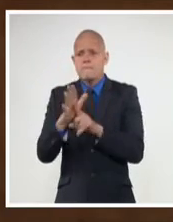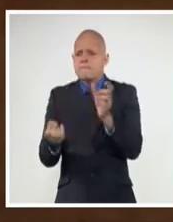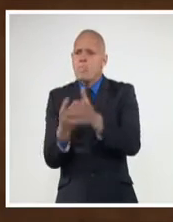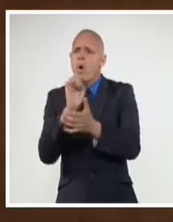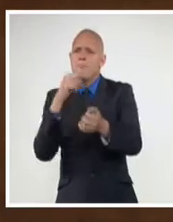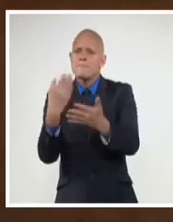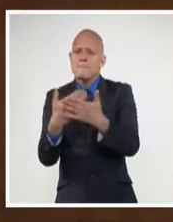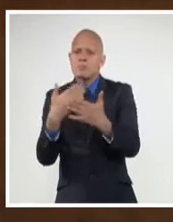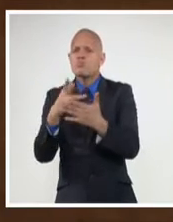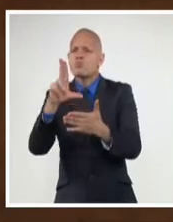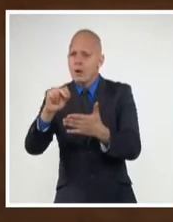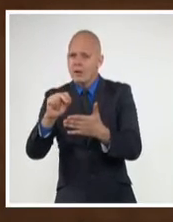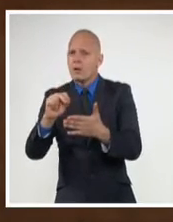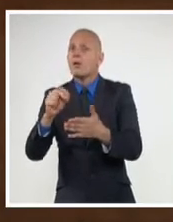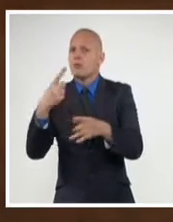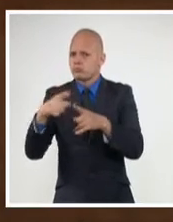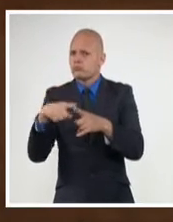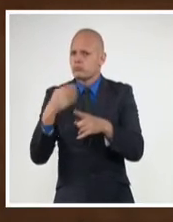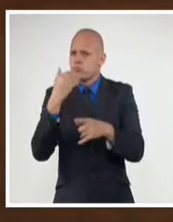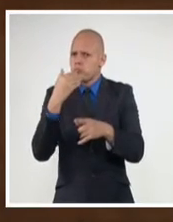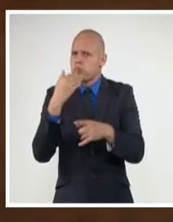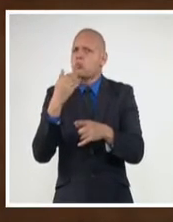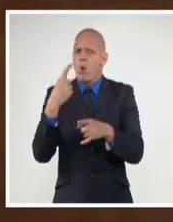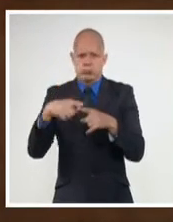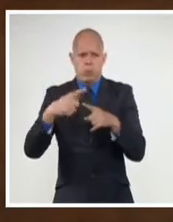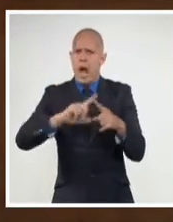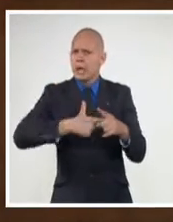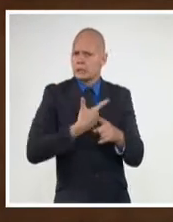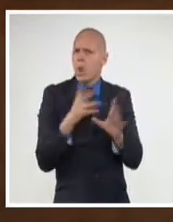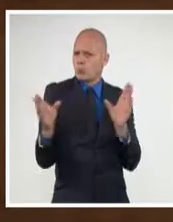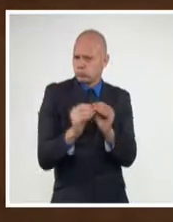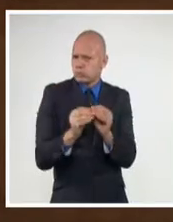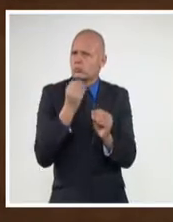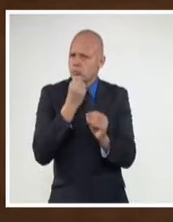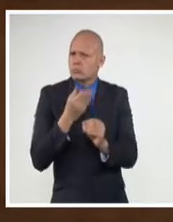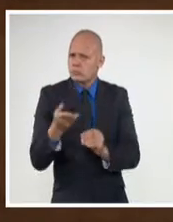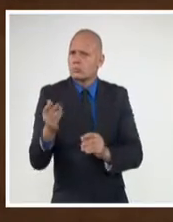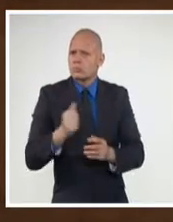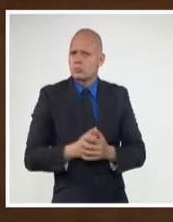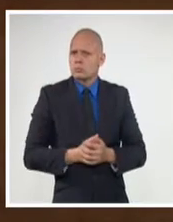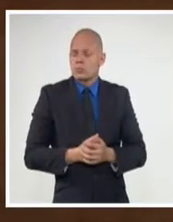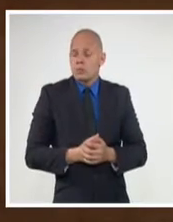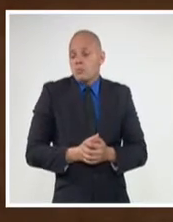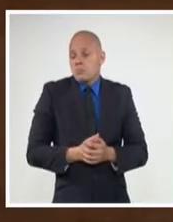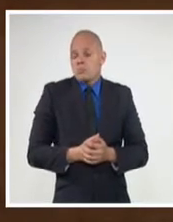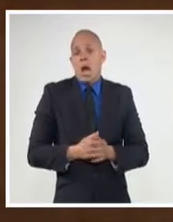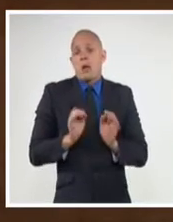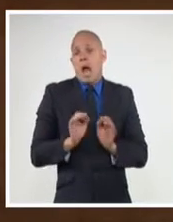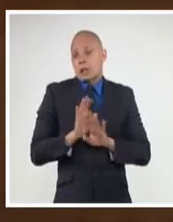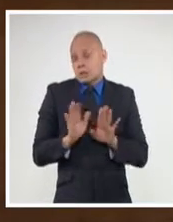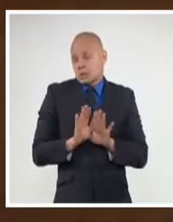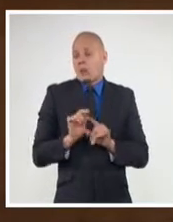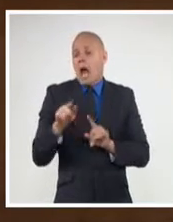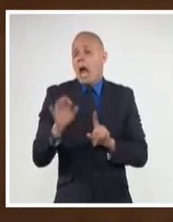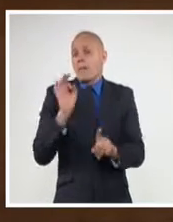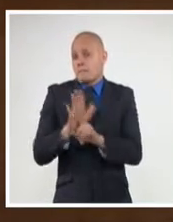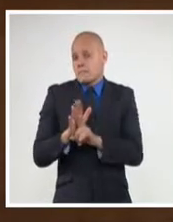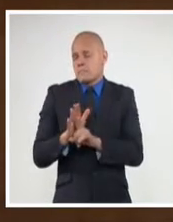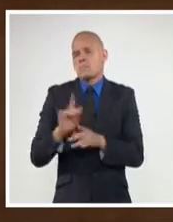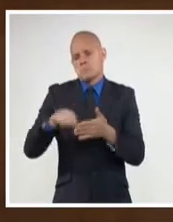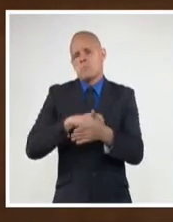junto a Michael Blanco y otros artistas más que se llama Alianza Musical. Y bueno, de ahí de Alianza van a salir, porque